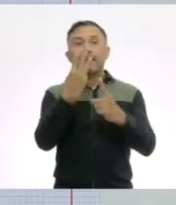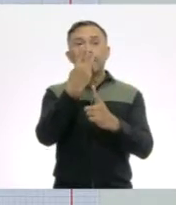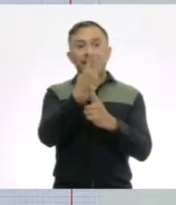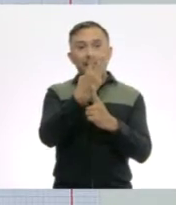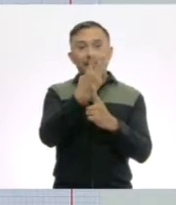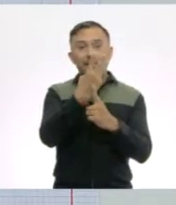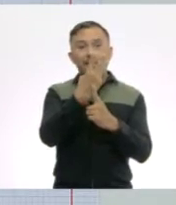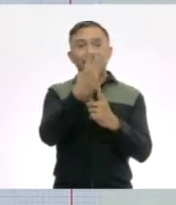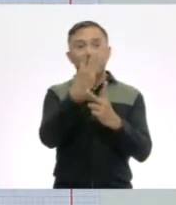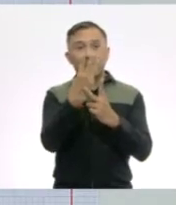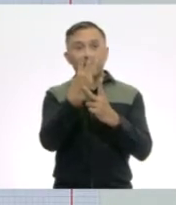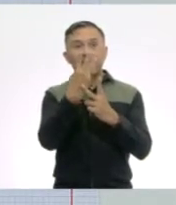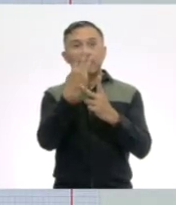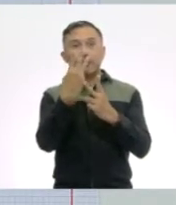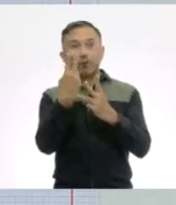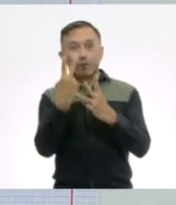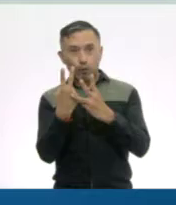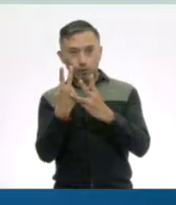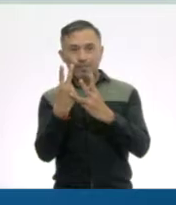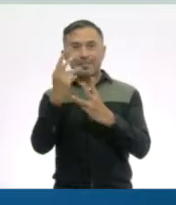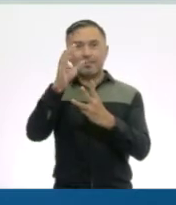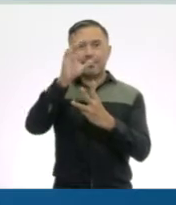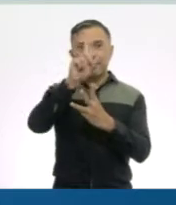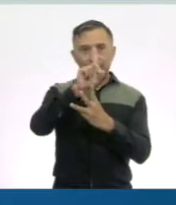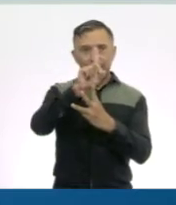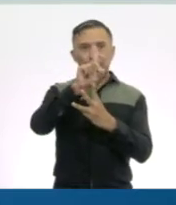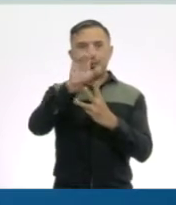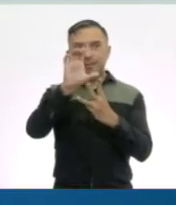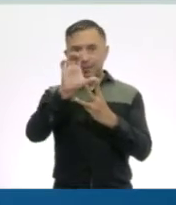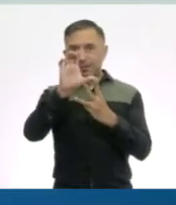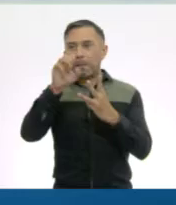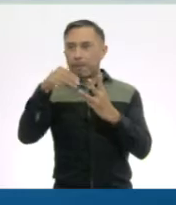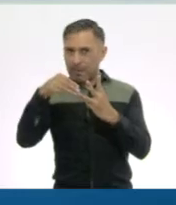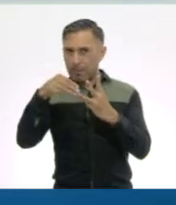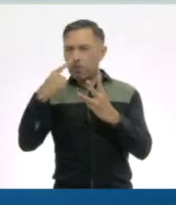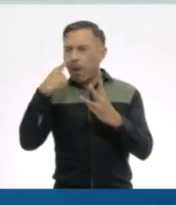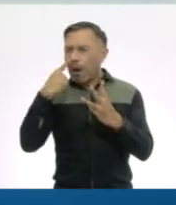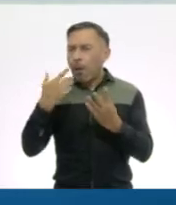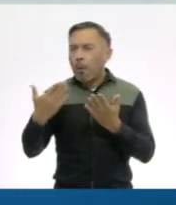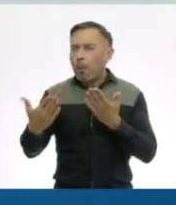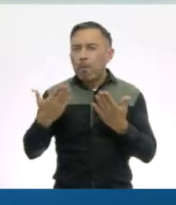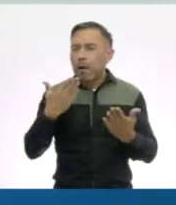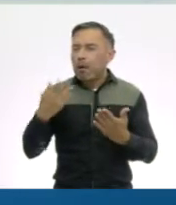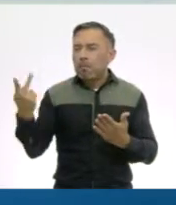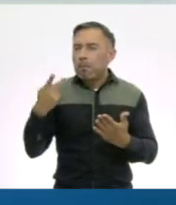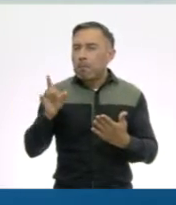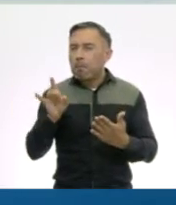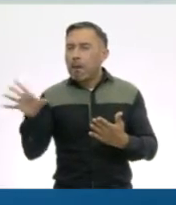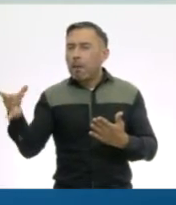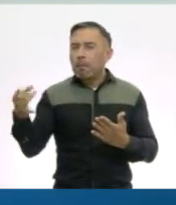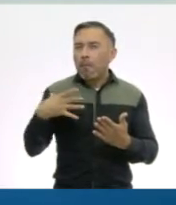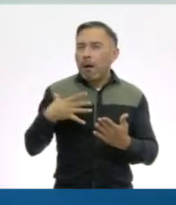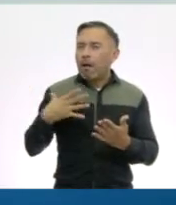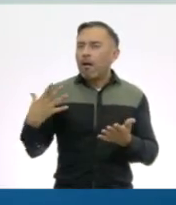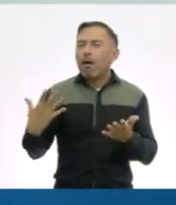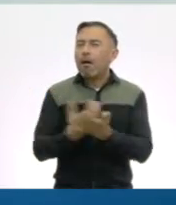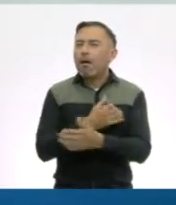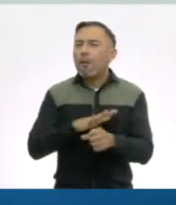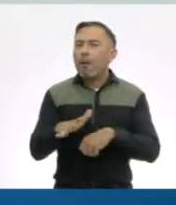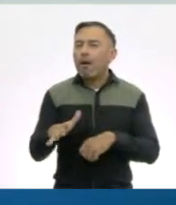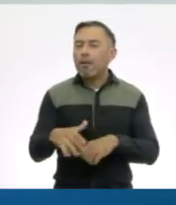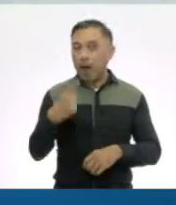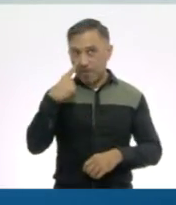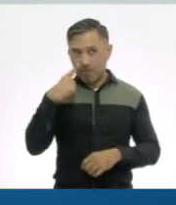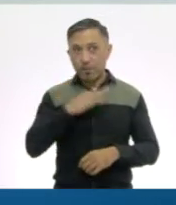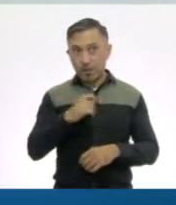en los milésimos 2. Ajá. Vamos a comparar y veamos quién ganó la partida. Muy bien. Empecemos comparando los